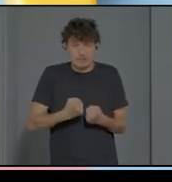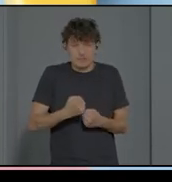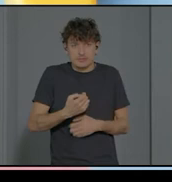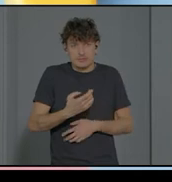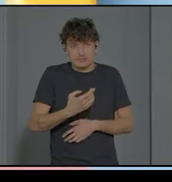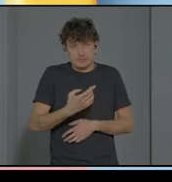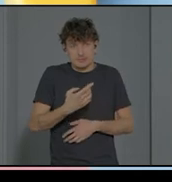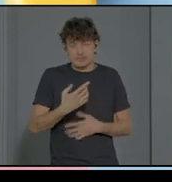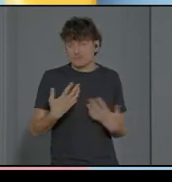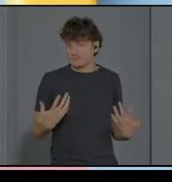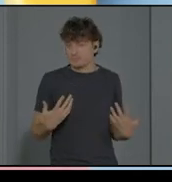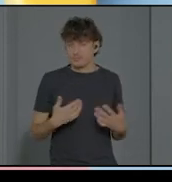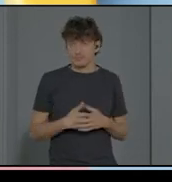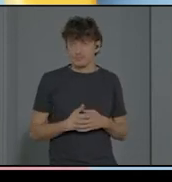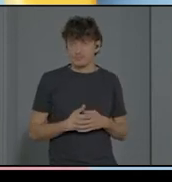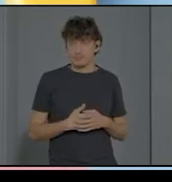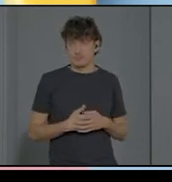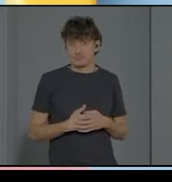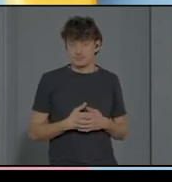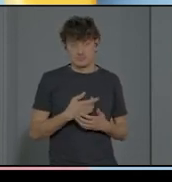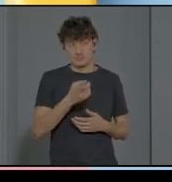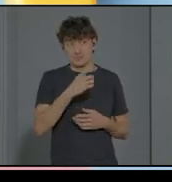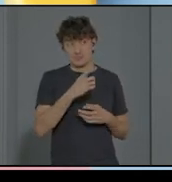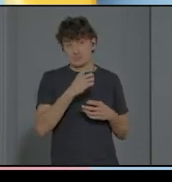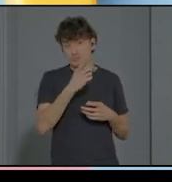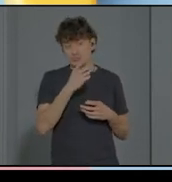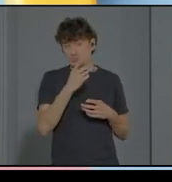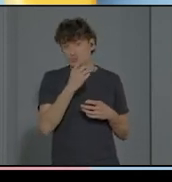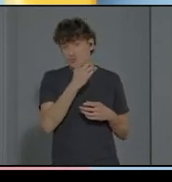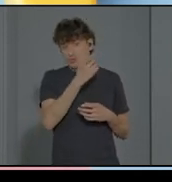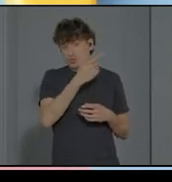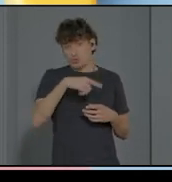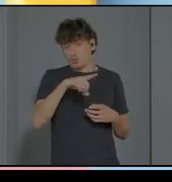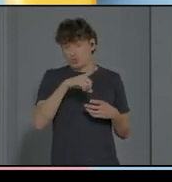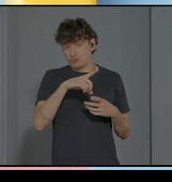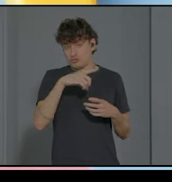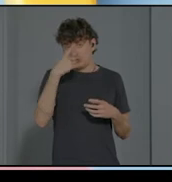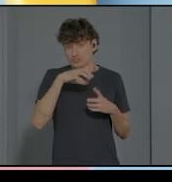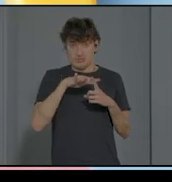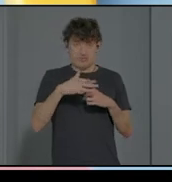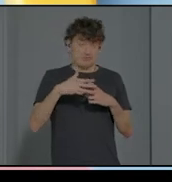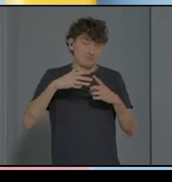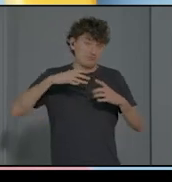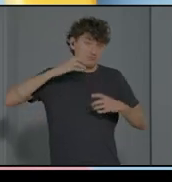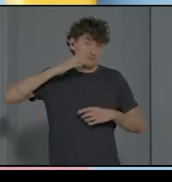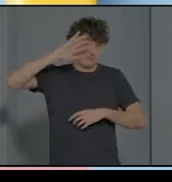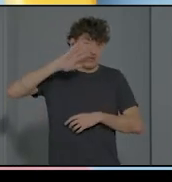en una situación un poco atípica desde este punto de vista, pero nos pidieron que hiciéramos un estudio con una muestra de Estados Unidos, por